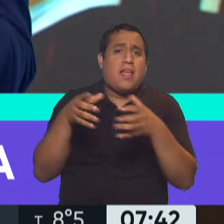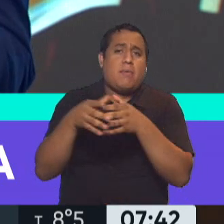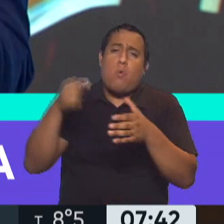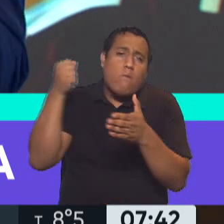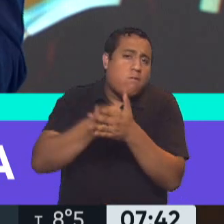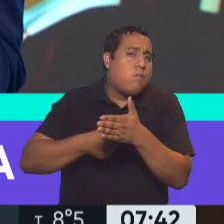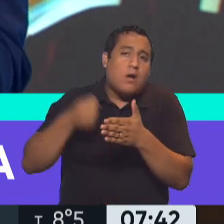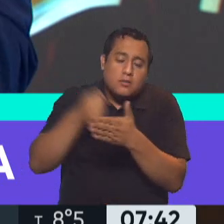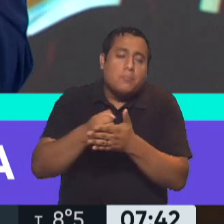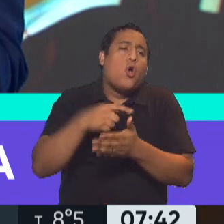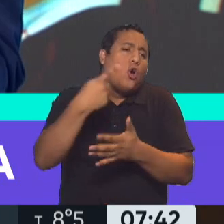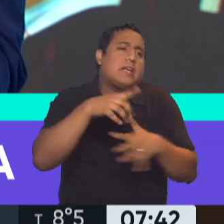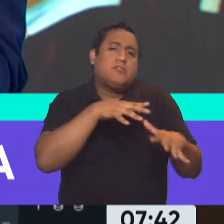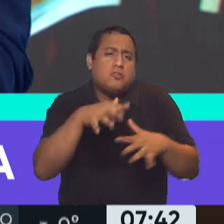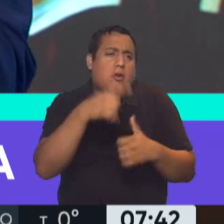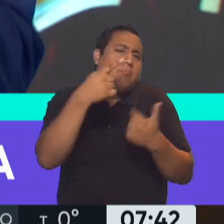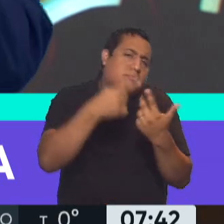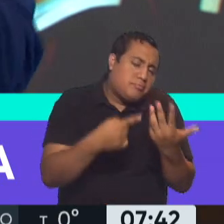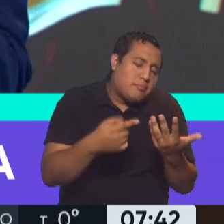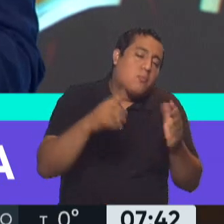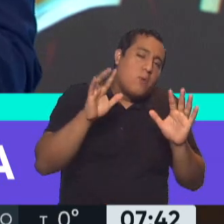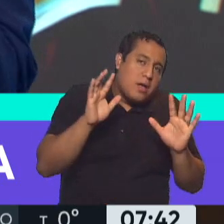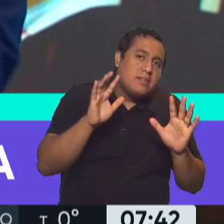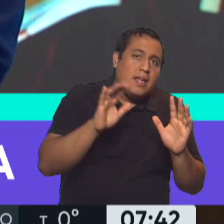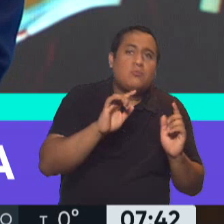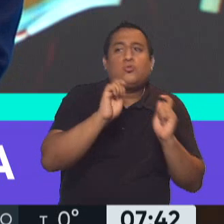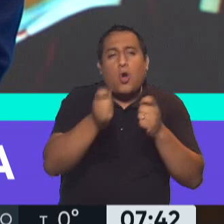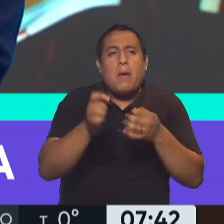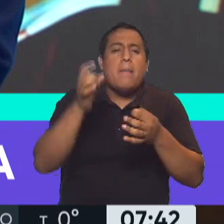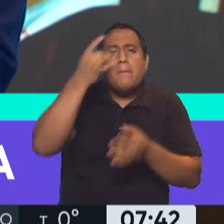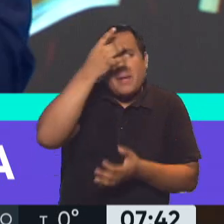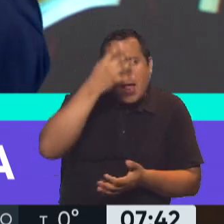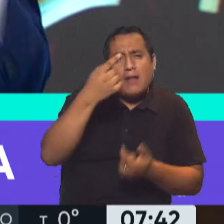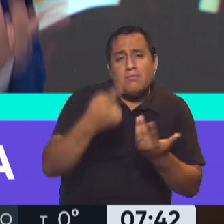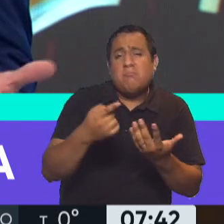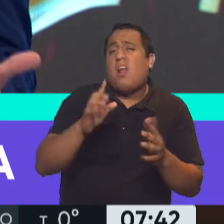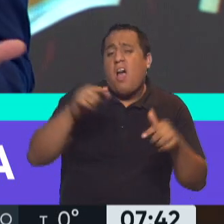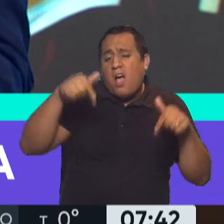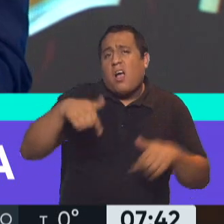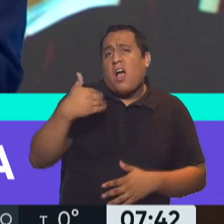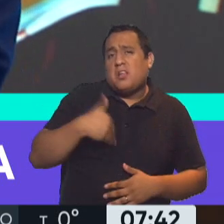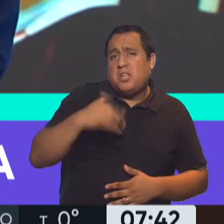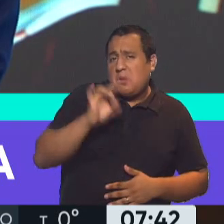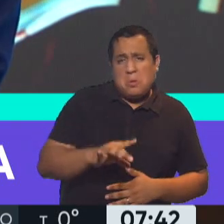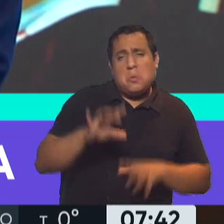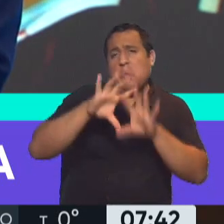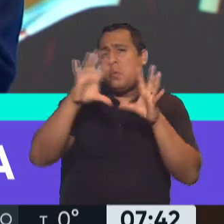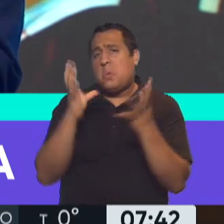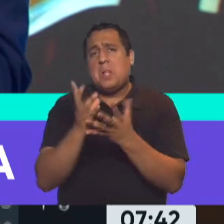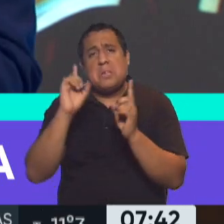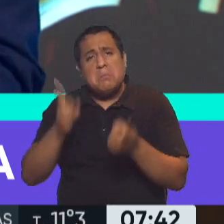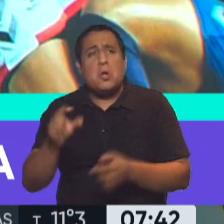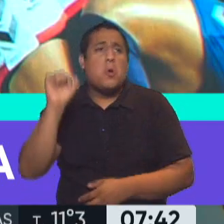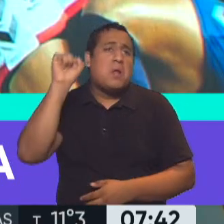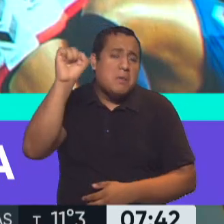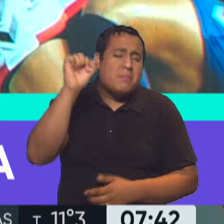situación particular que pueda darse. Que es verdad que se puede andar. Ha pasado no solo en los torneos de aquí, sino en los torneos internacionales, en Copa Libertadores ahora de América.